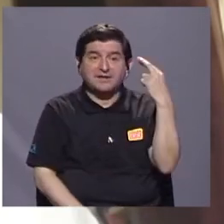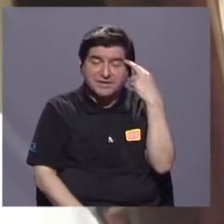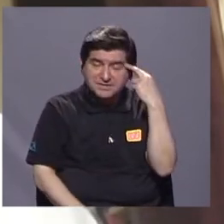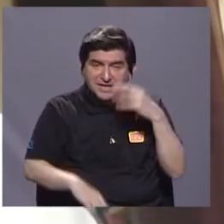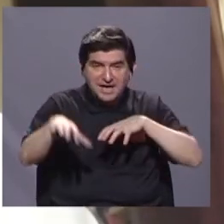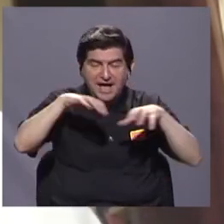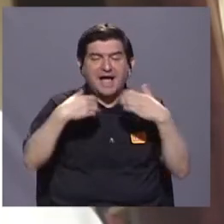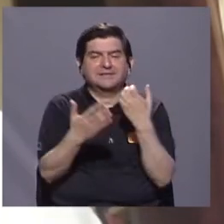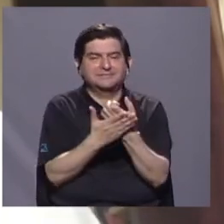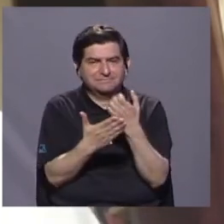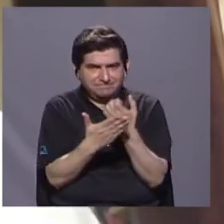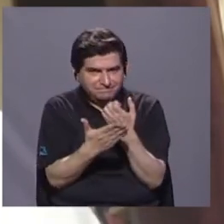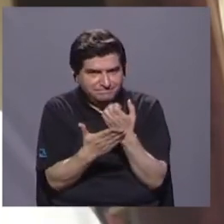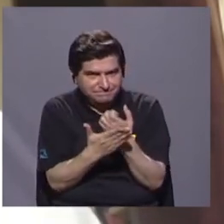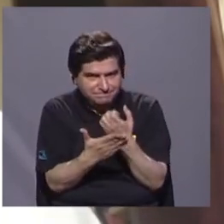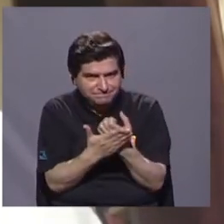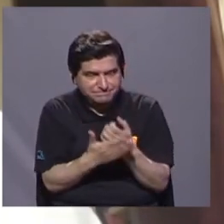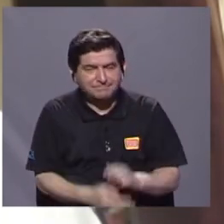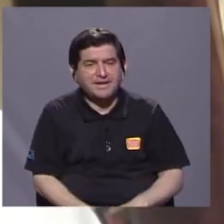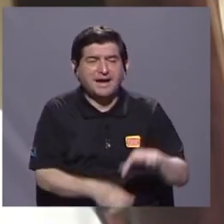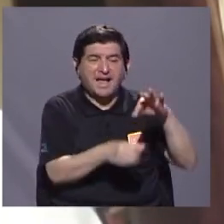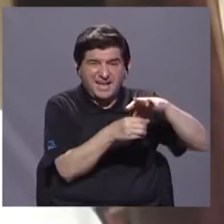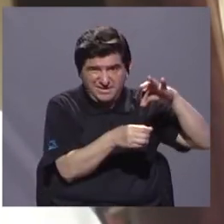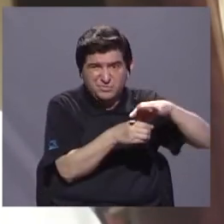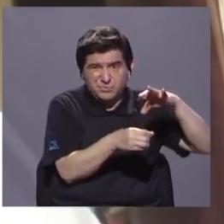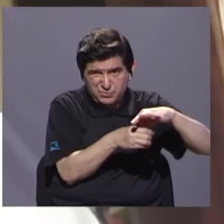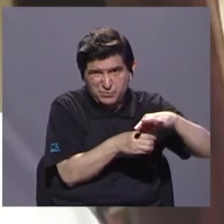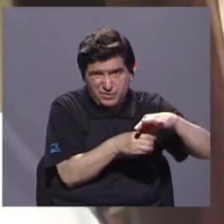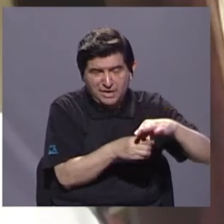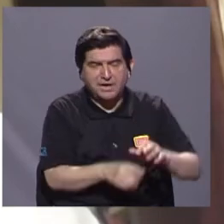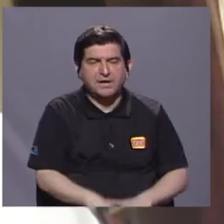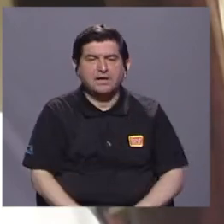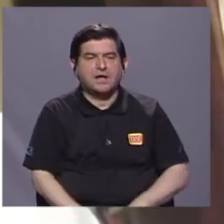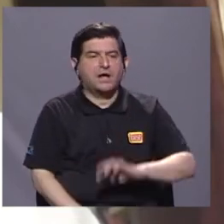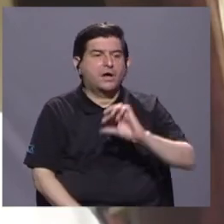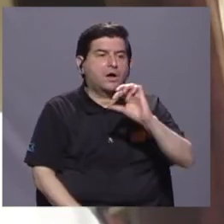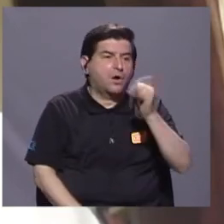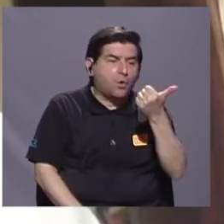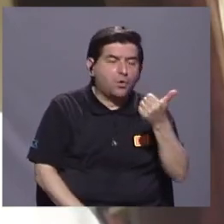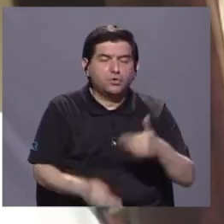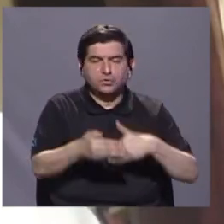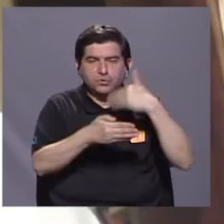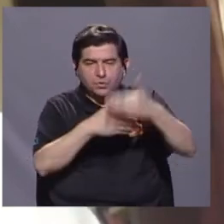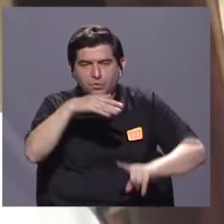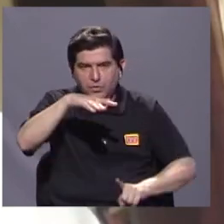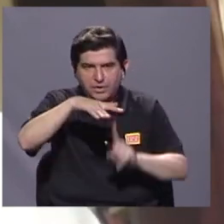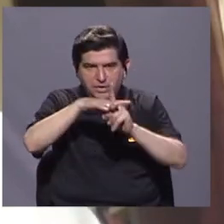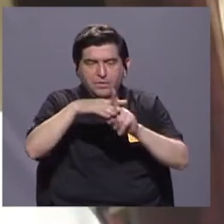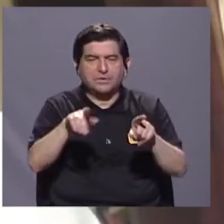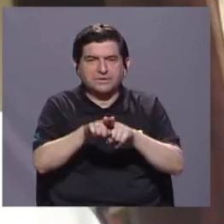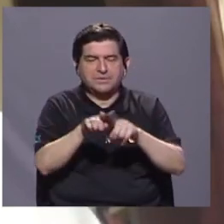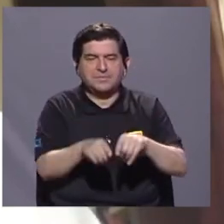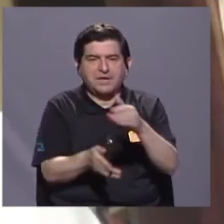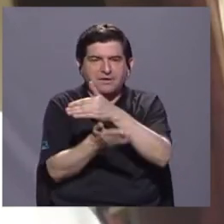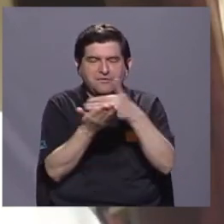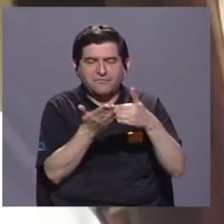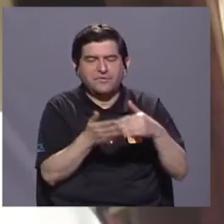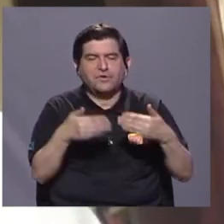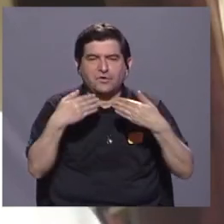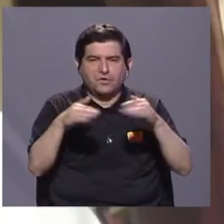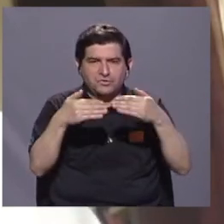económica, de los temas agro como tal. Después tuvimos otro brote en el tema fronterizo con Panamá,